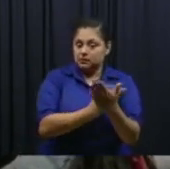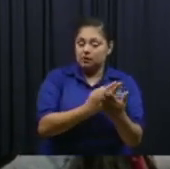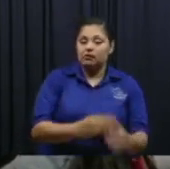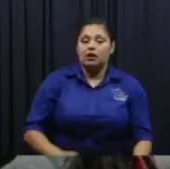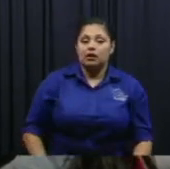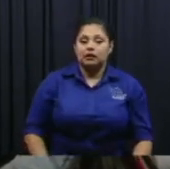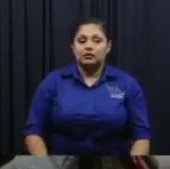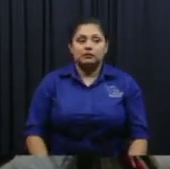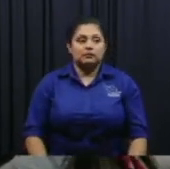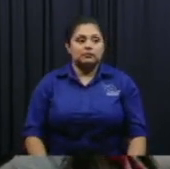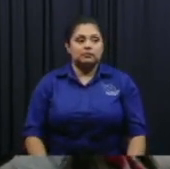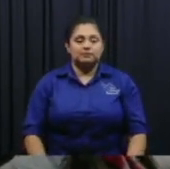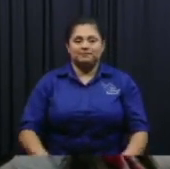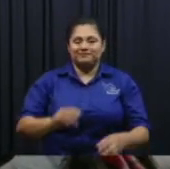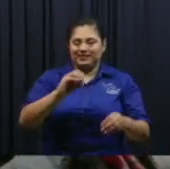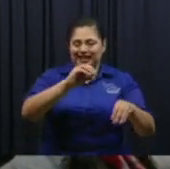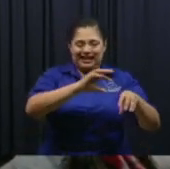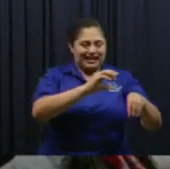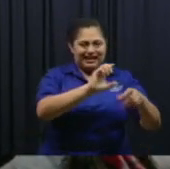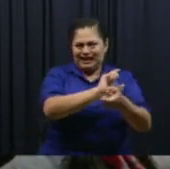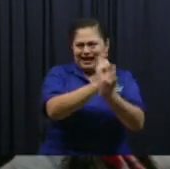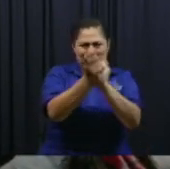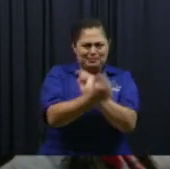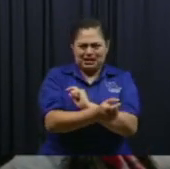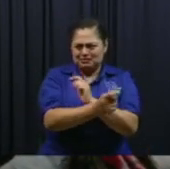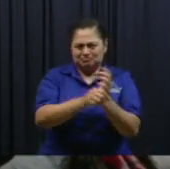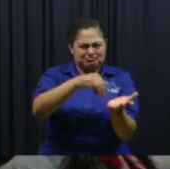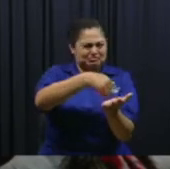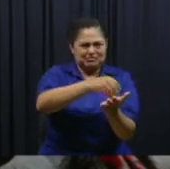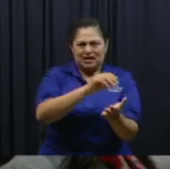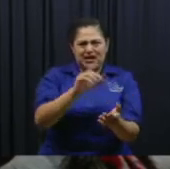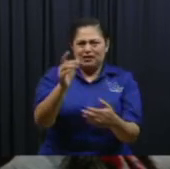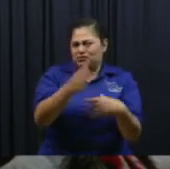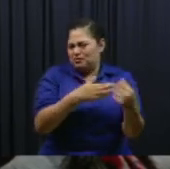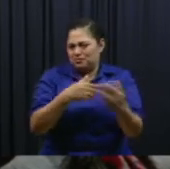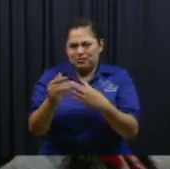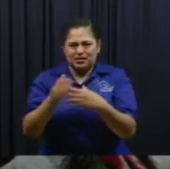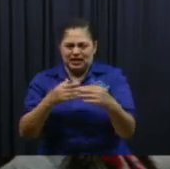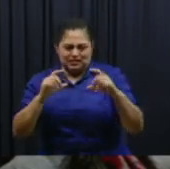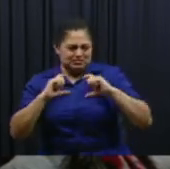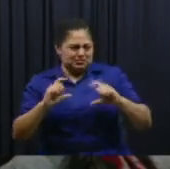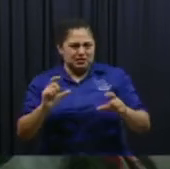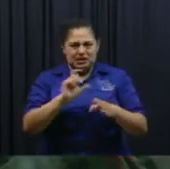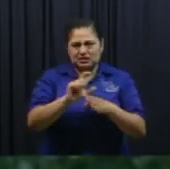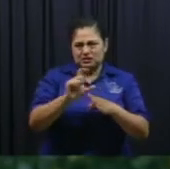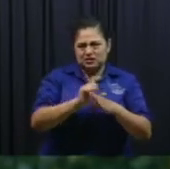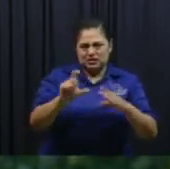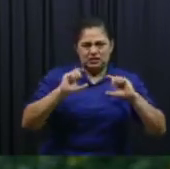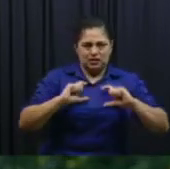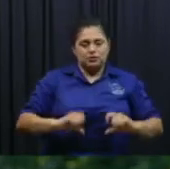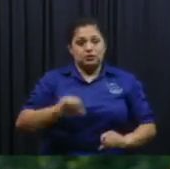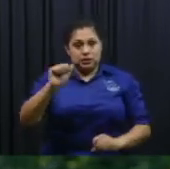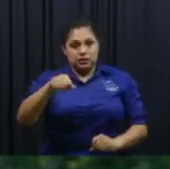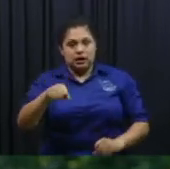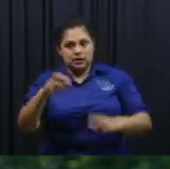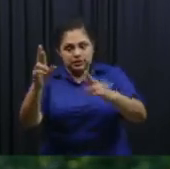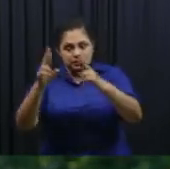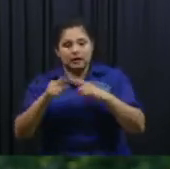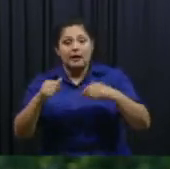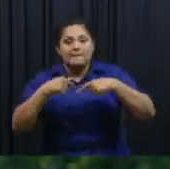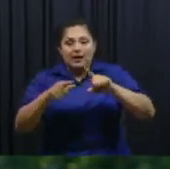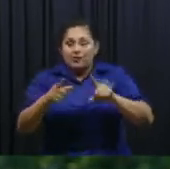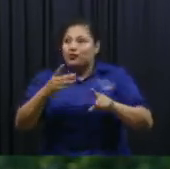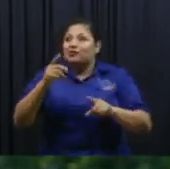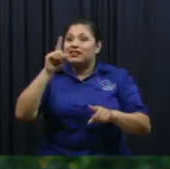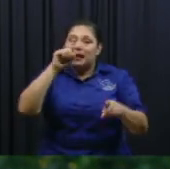eso lo lo físico se lo pasa llevando Claro que no no es que no lo vayas a recibir lo vas a recibir pero te